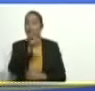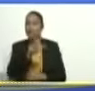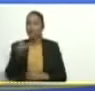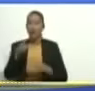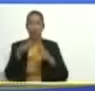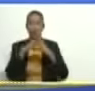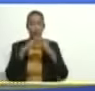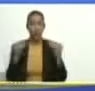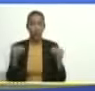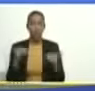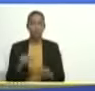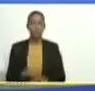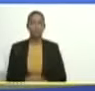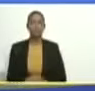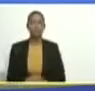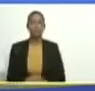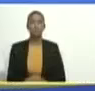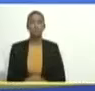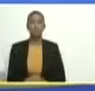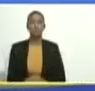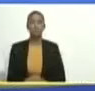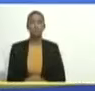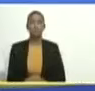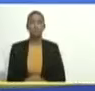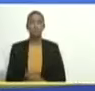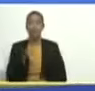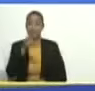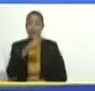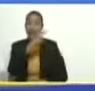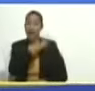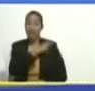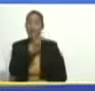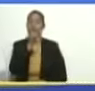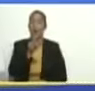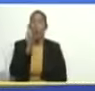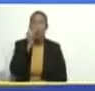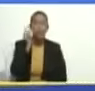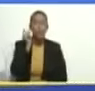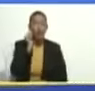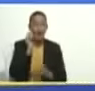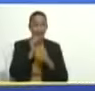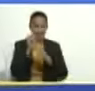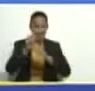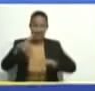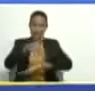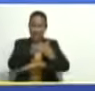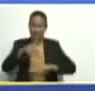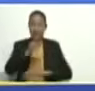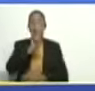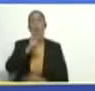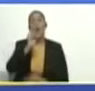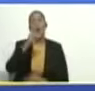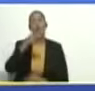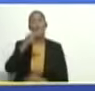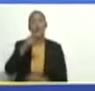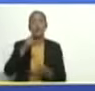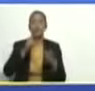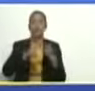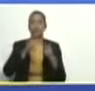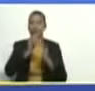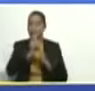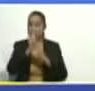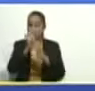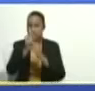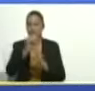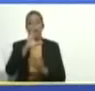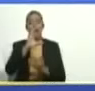popular, a los jefes y jefas de calle, comunidad VCH, a los líderes y lideresas